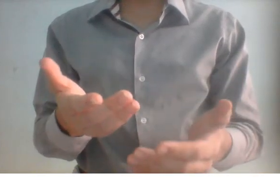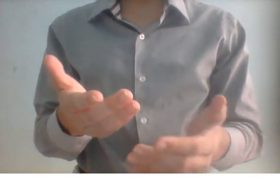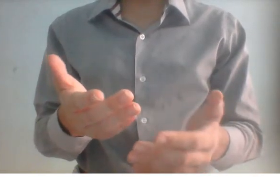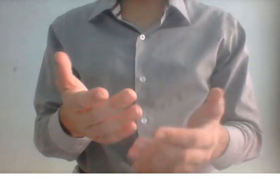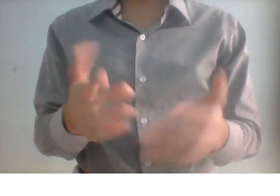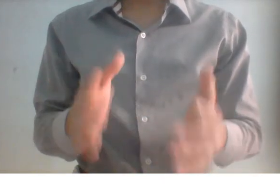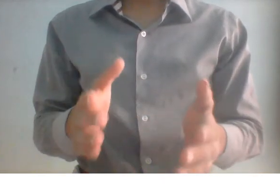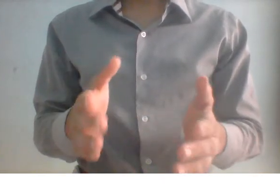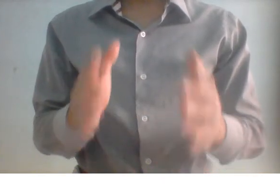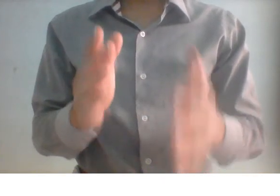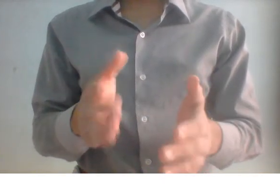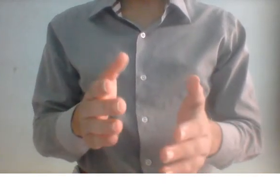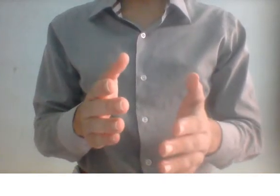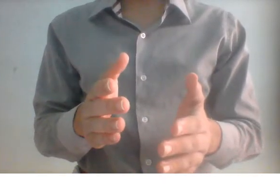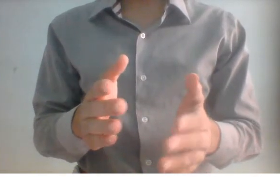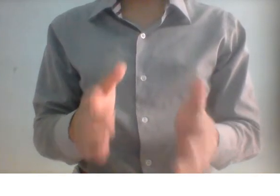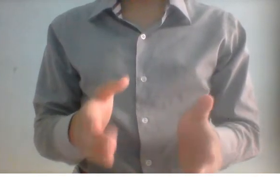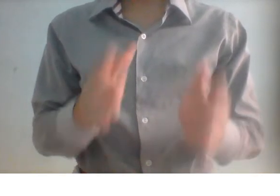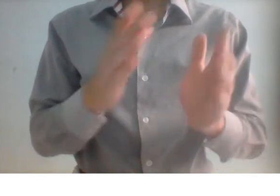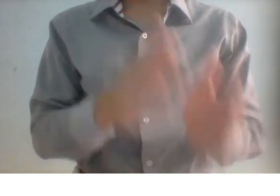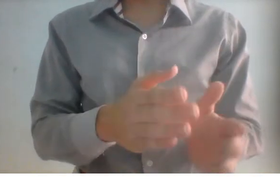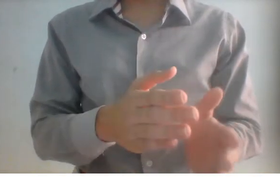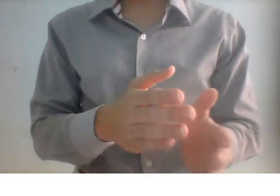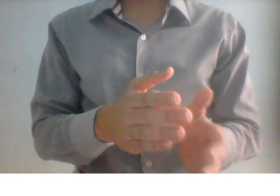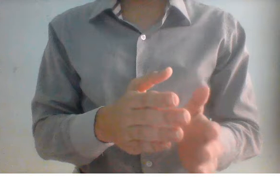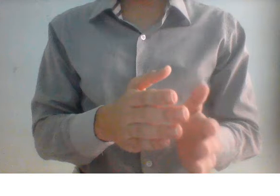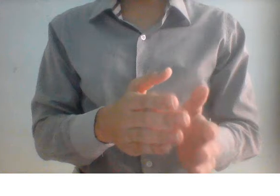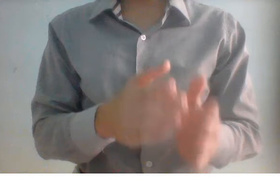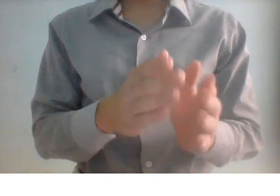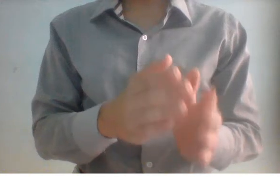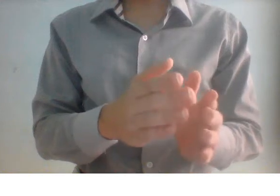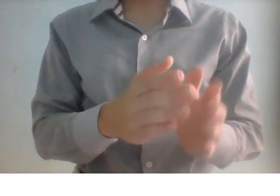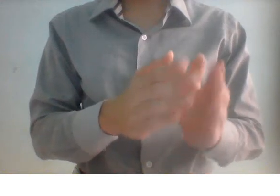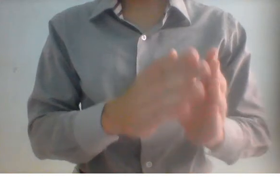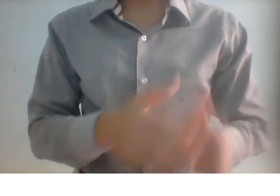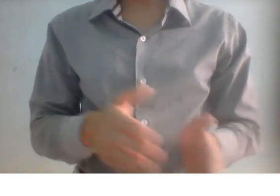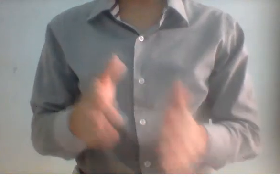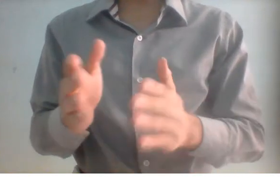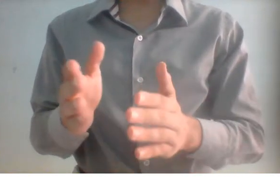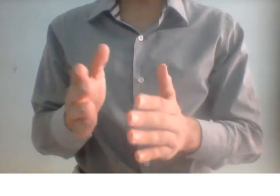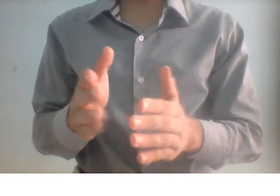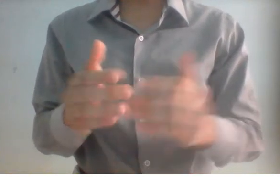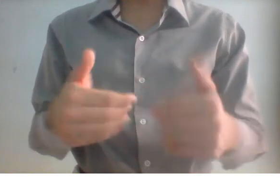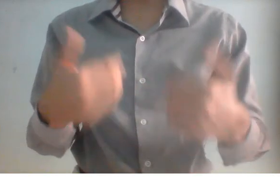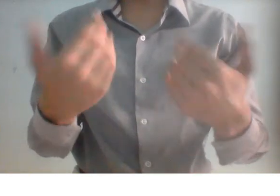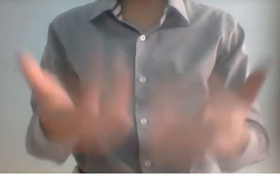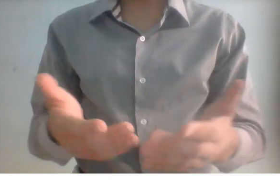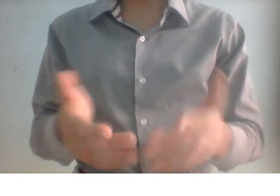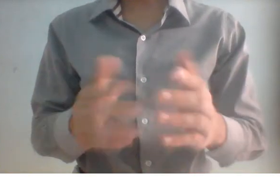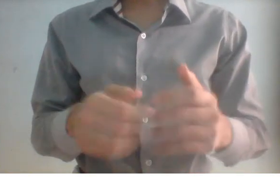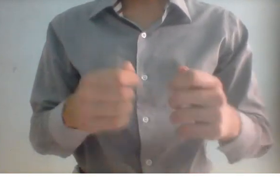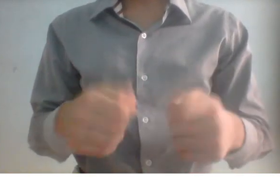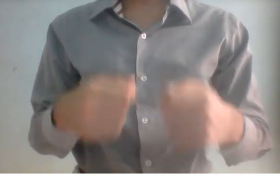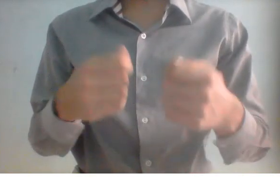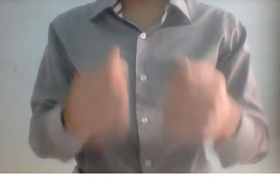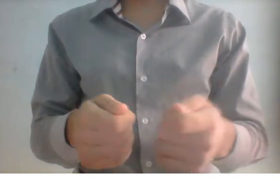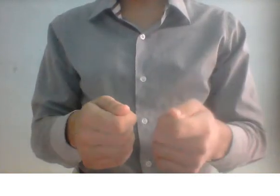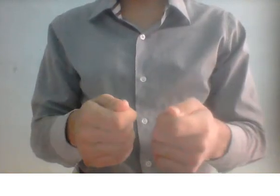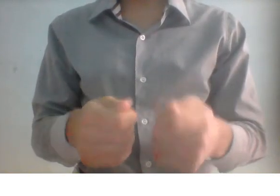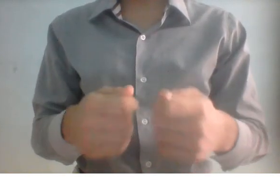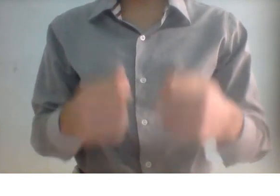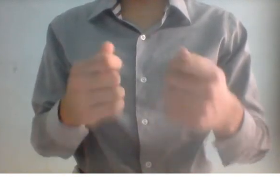cláusulas determinadas por cancelación de contrato, que Pemex siga suministrando este tipo de cosas hasta el año 2030, porque les repito, cada vez